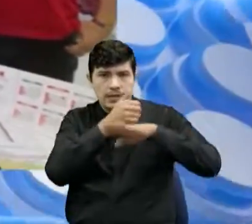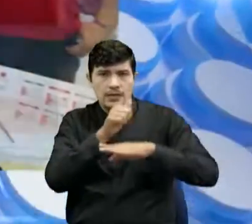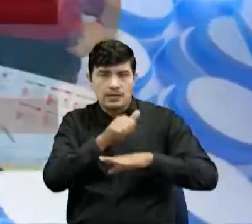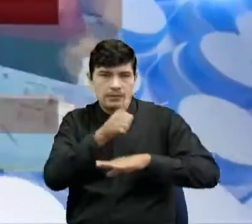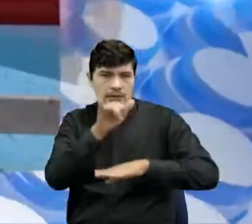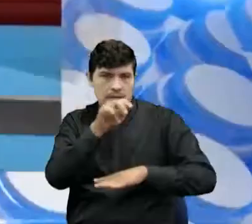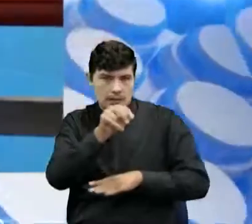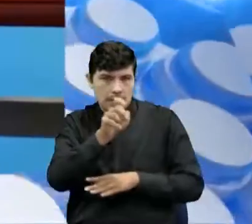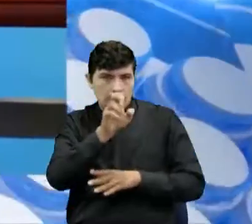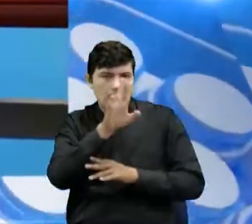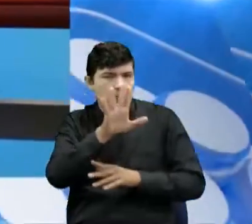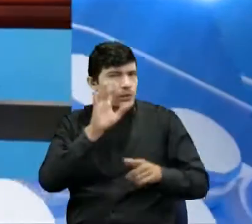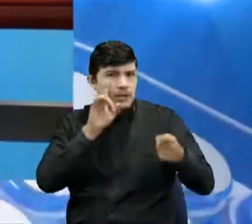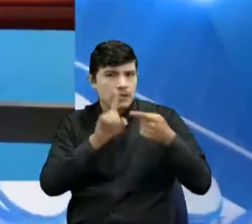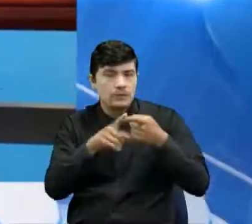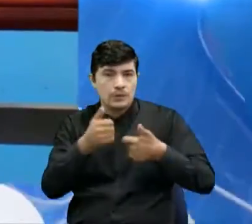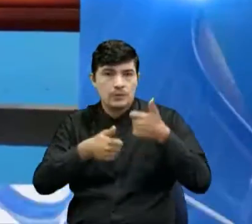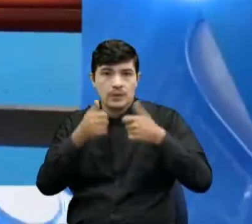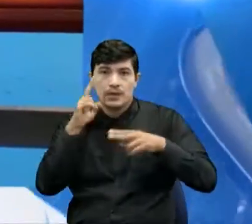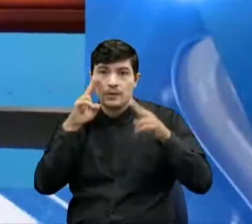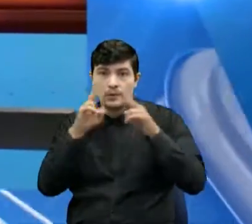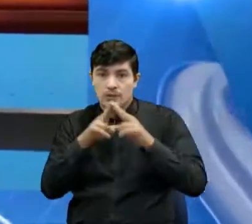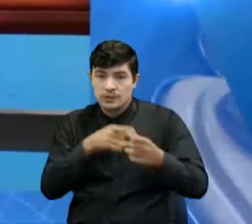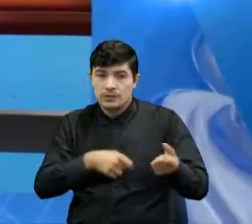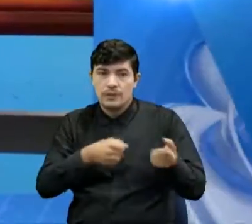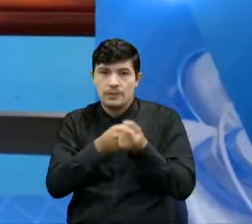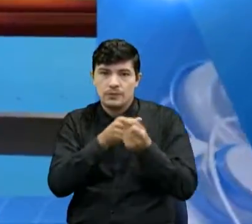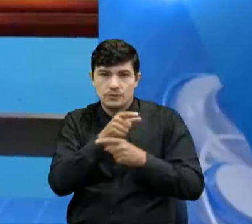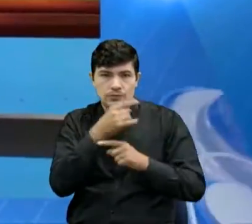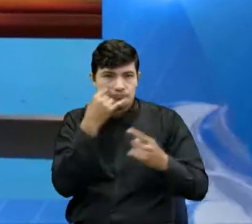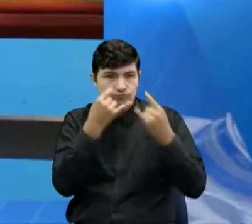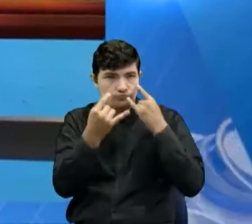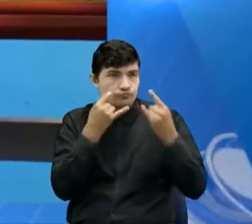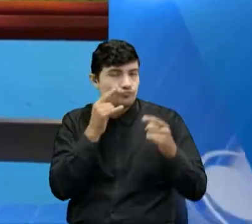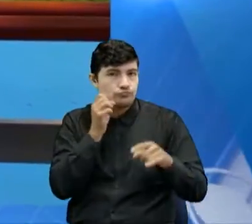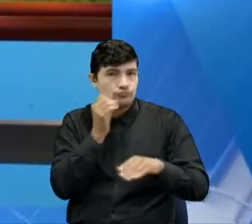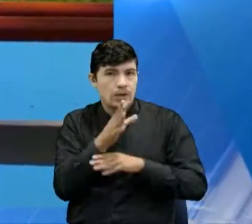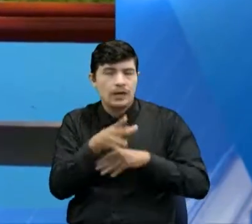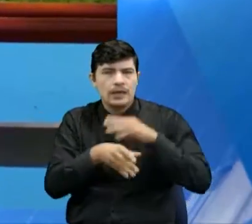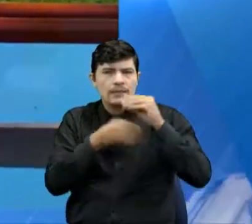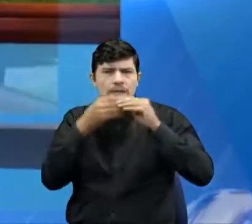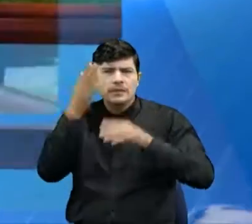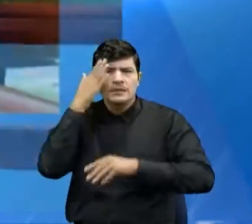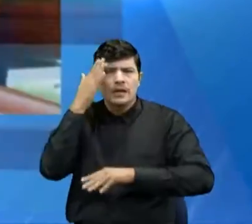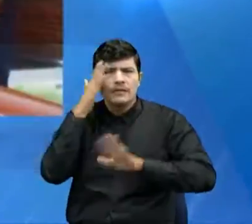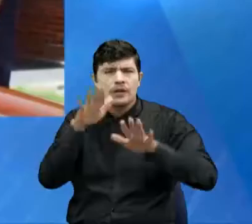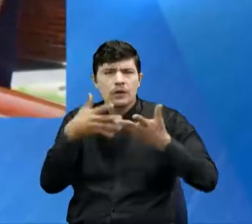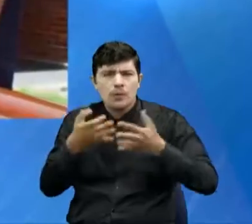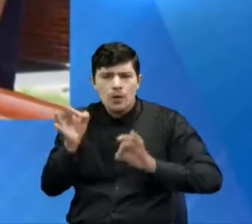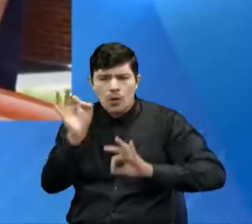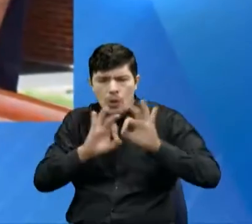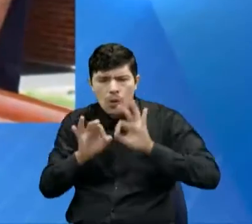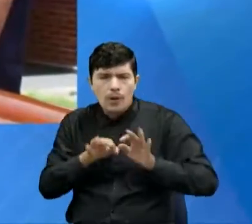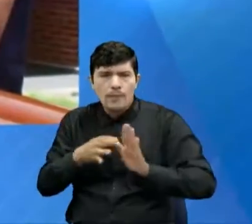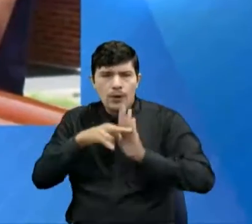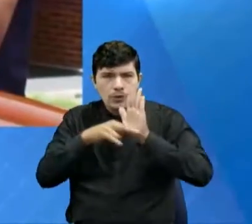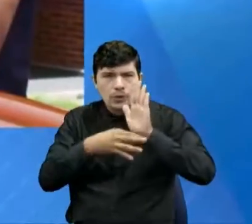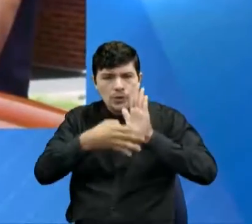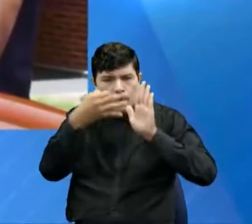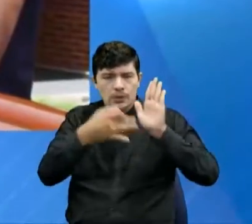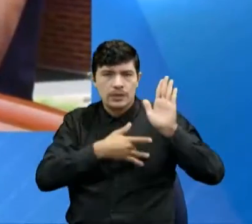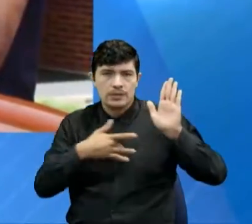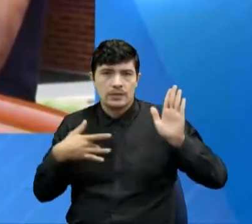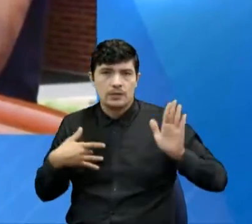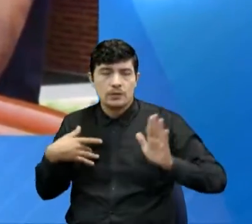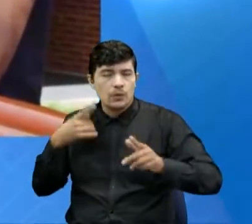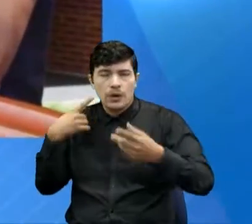Marlon Prince, con el objetivo de conocer el respaldo del ente deportivo a los clubes y saber cómo se estructuraron los protocolos de